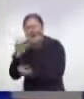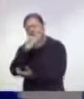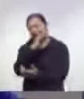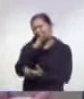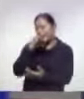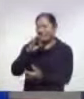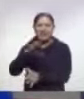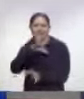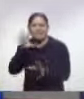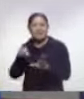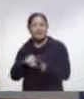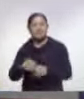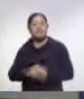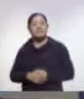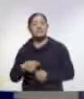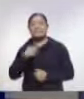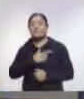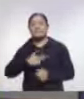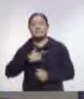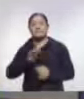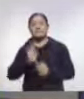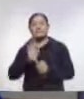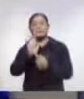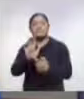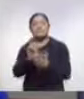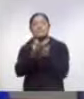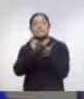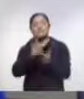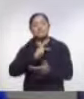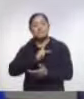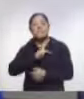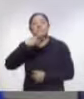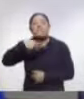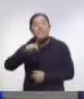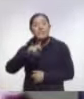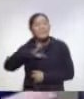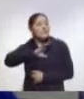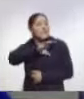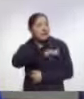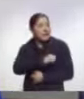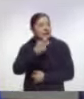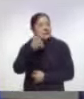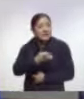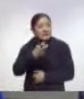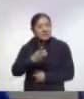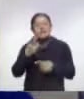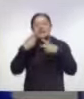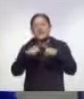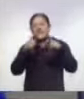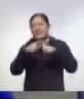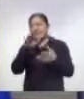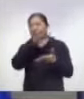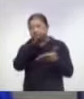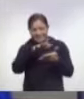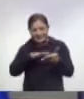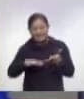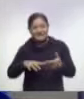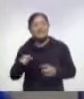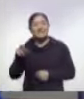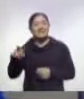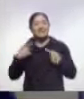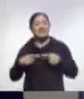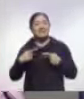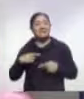de viaje y todo. Me encantan mucho las presentaciones de mi libro, pero lo que más me gusta es eso, las diversas lecturas, ¿no? La gente encuentra cosas